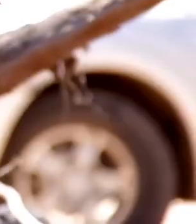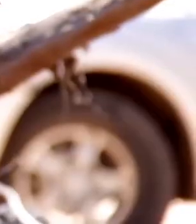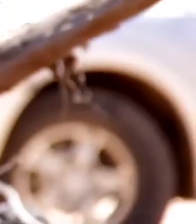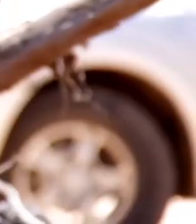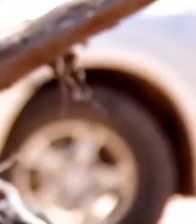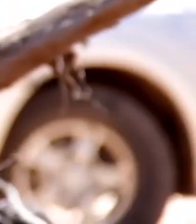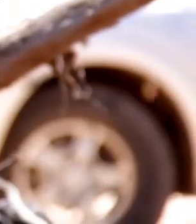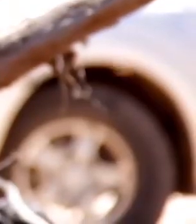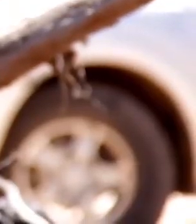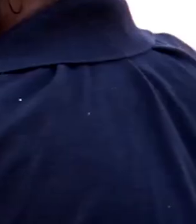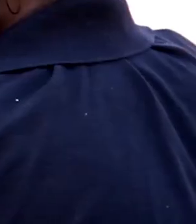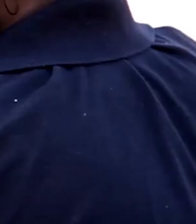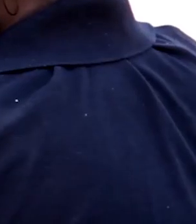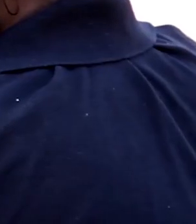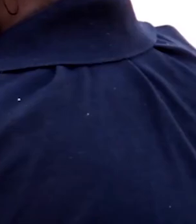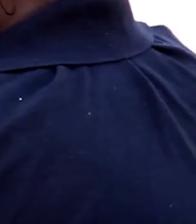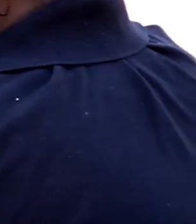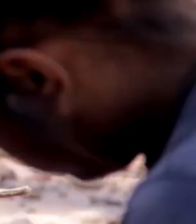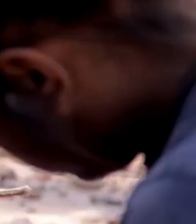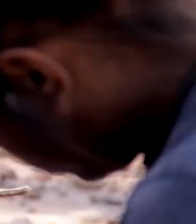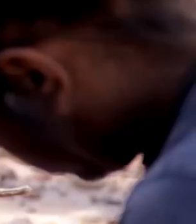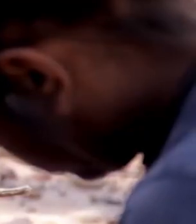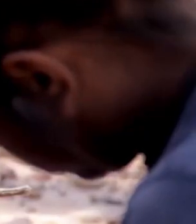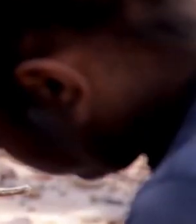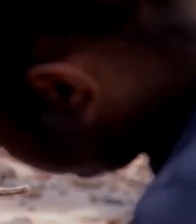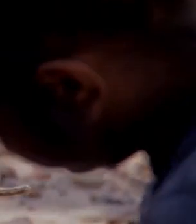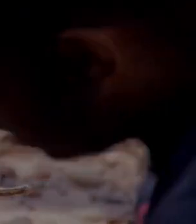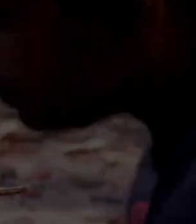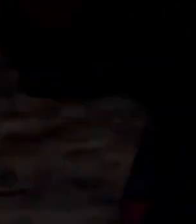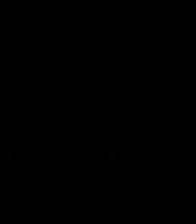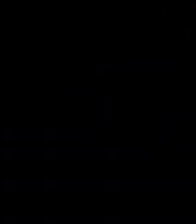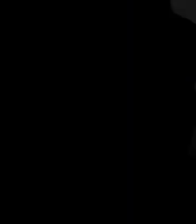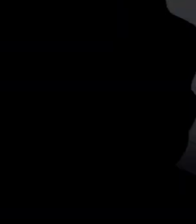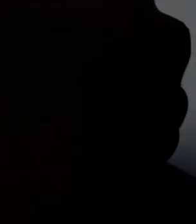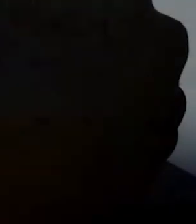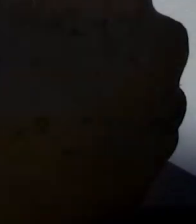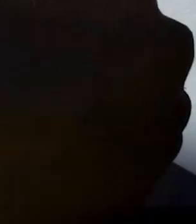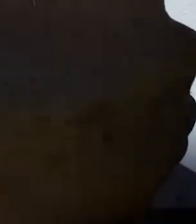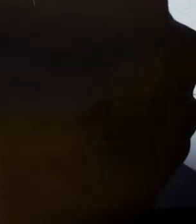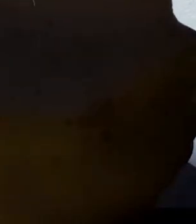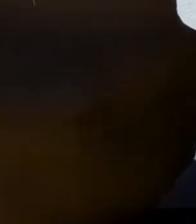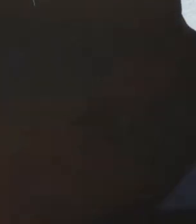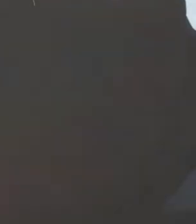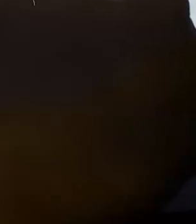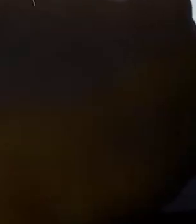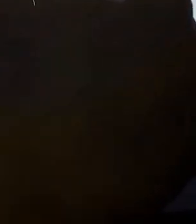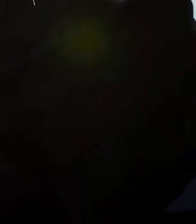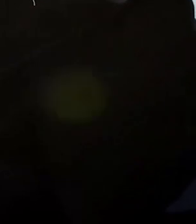We're trying to teach our younger generation, keep this legacy strong.